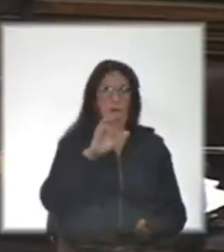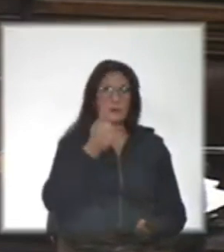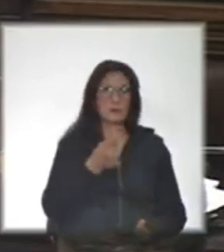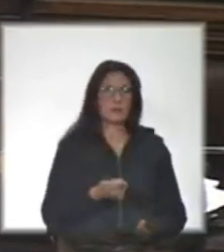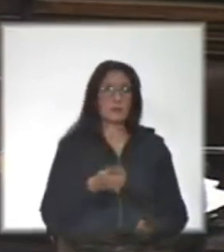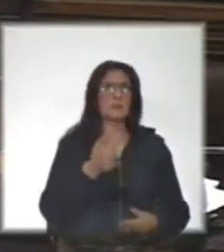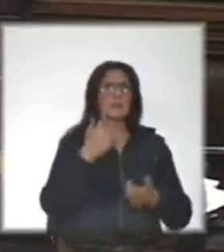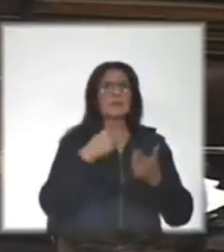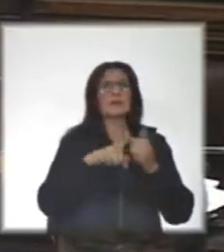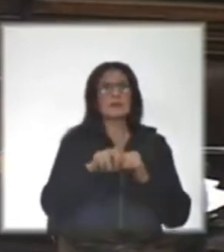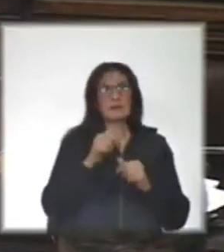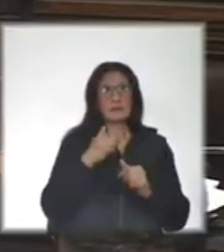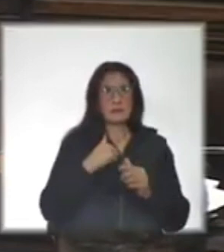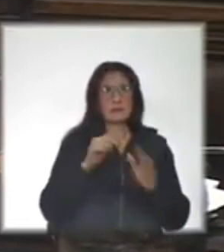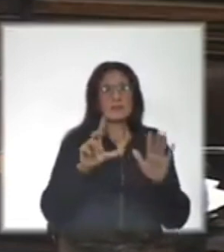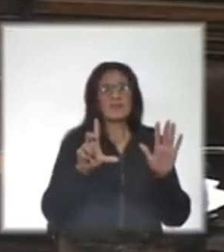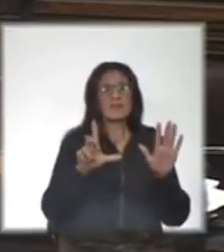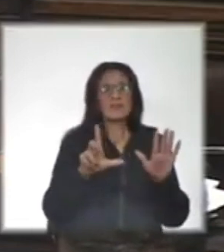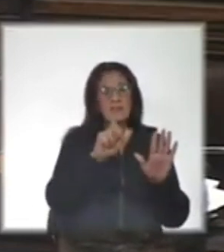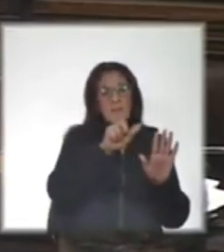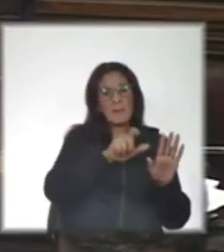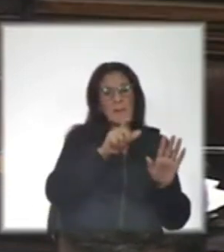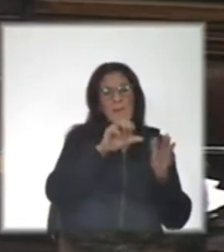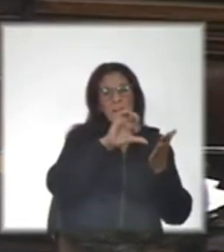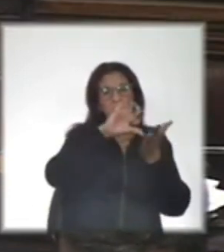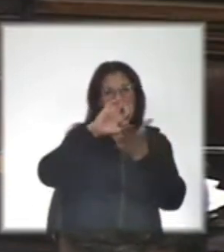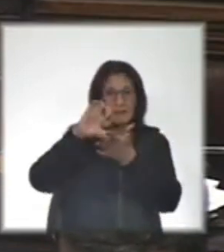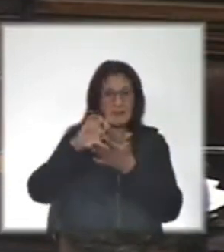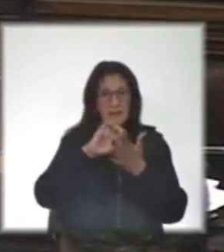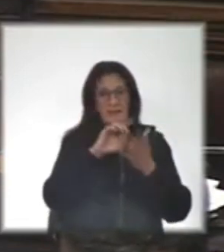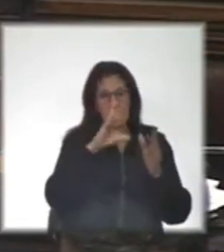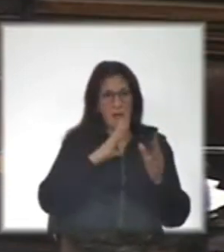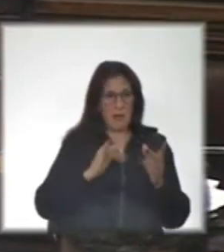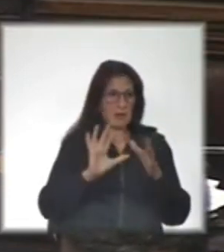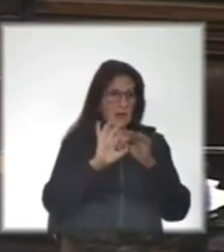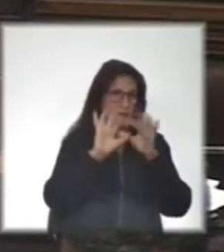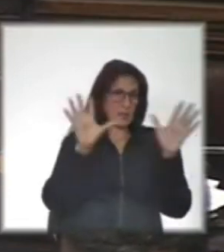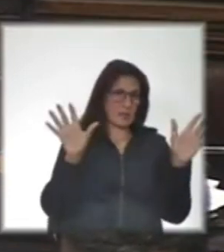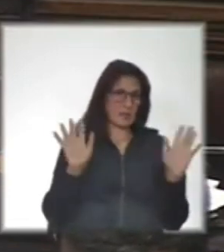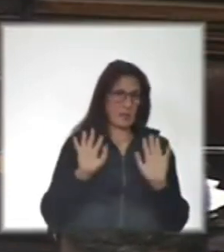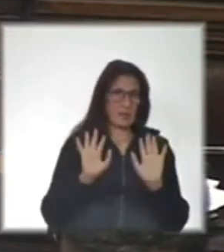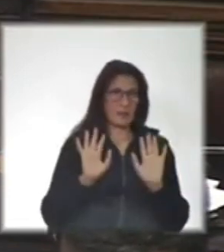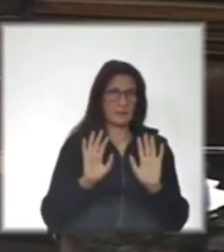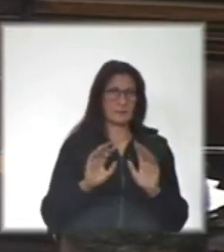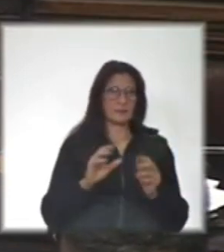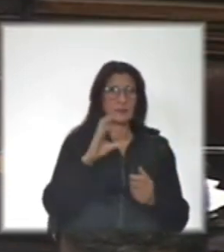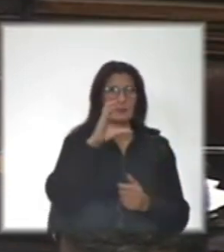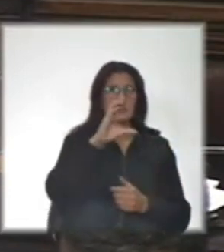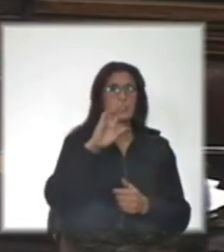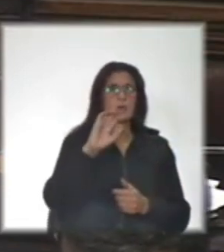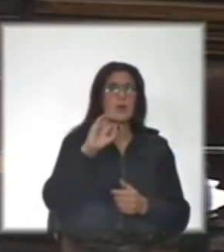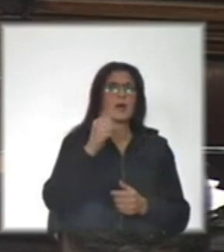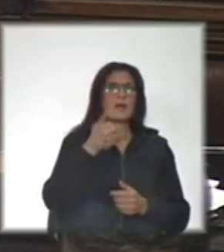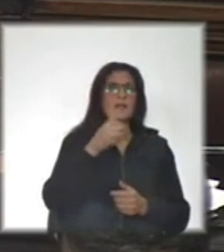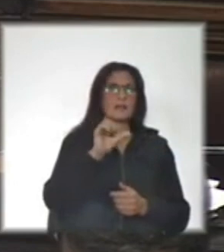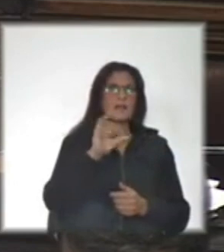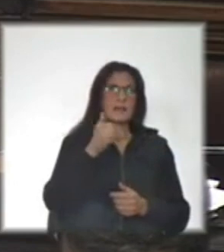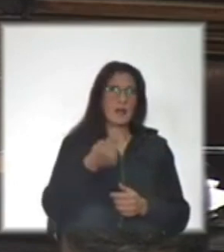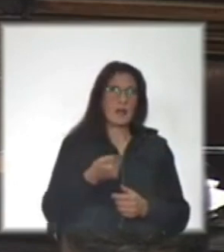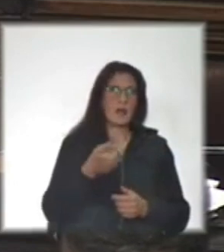Hoy no existe Yugoslavia, hoy son 7 países. ¿Por qué? Porque hay libertad hoy en Yugoslavia. Croacia, Serbia,